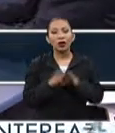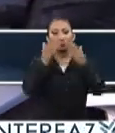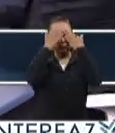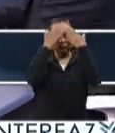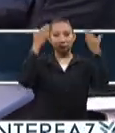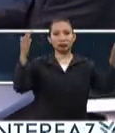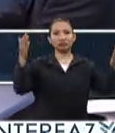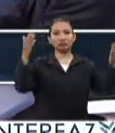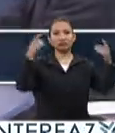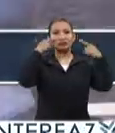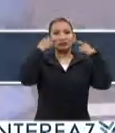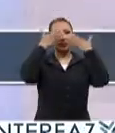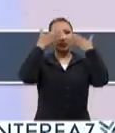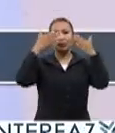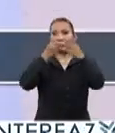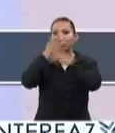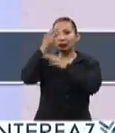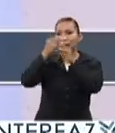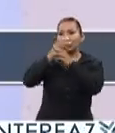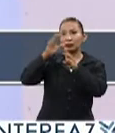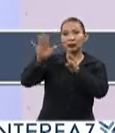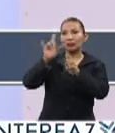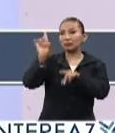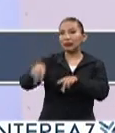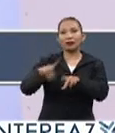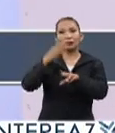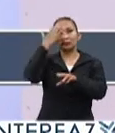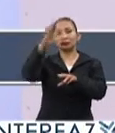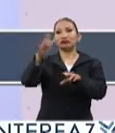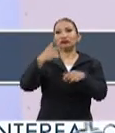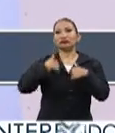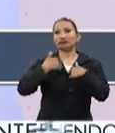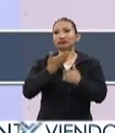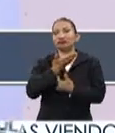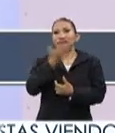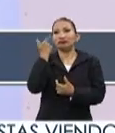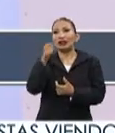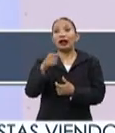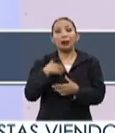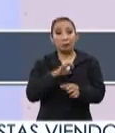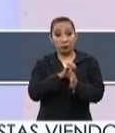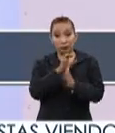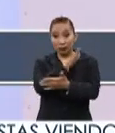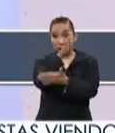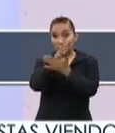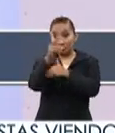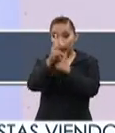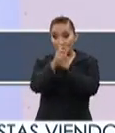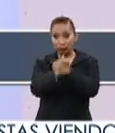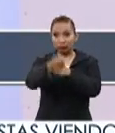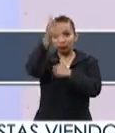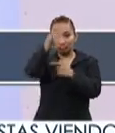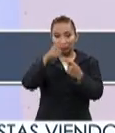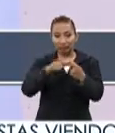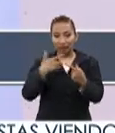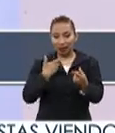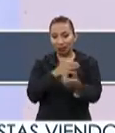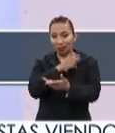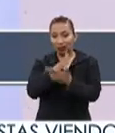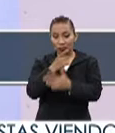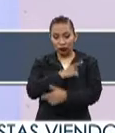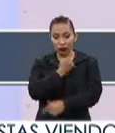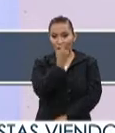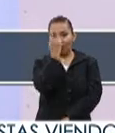la mente, abrir los ojos ante un mundo que es totalmente desconocido para uno. El hecho de llegar a un país por primera vez, el hecho de